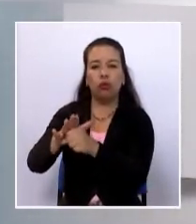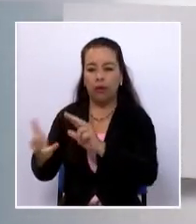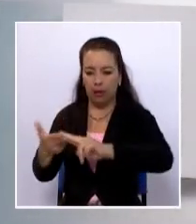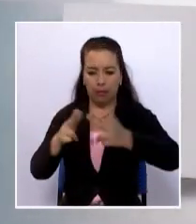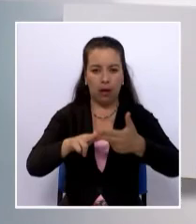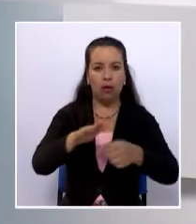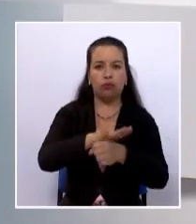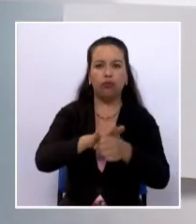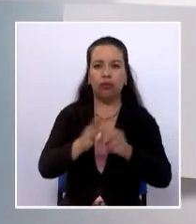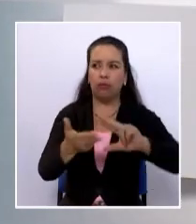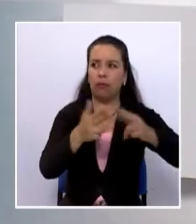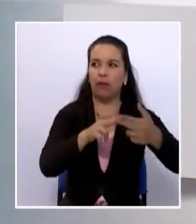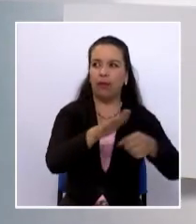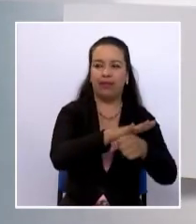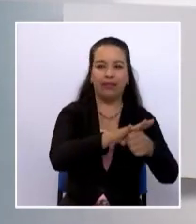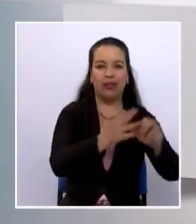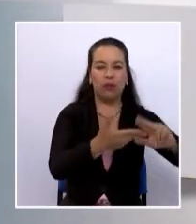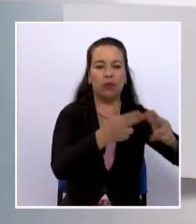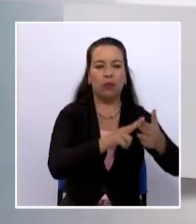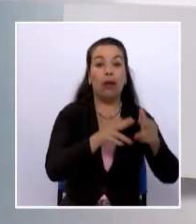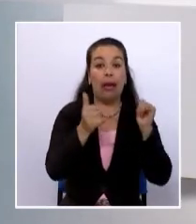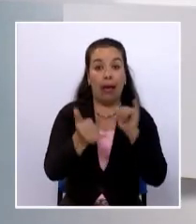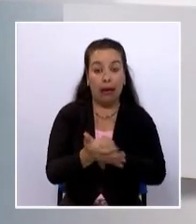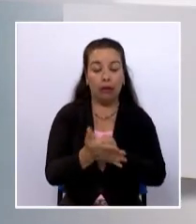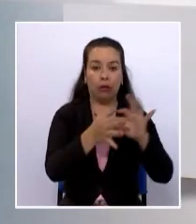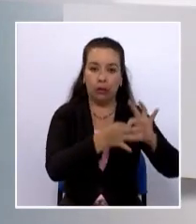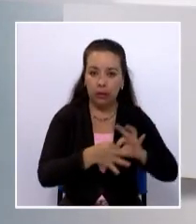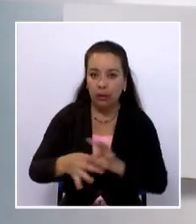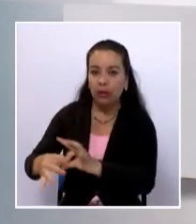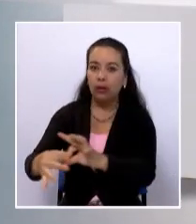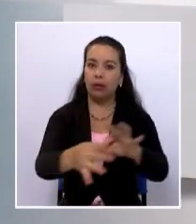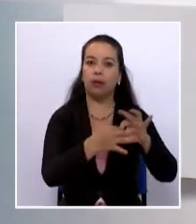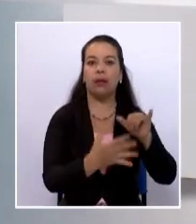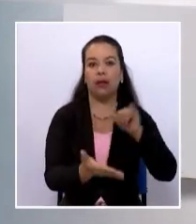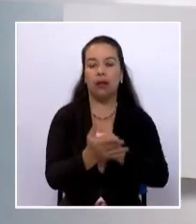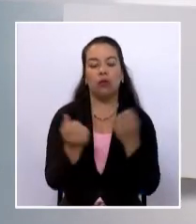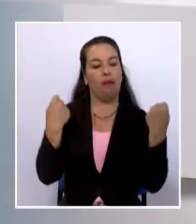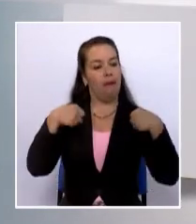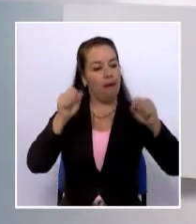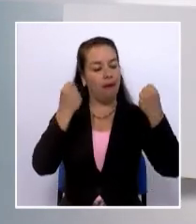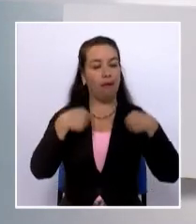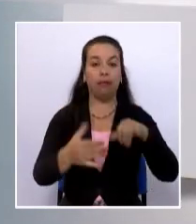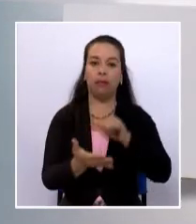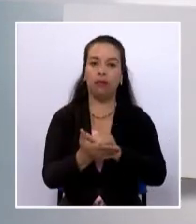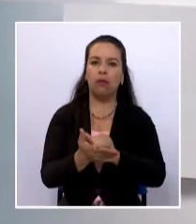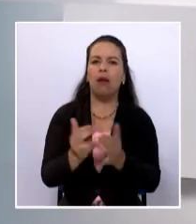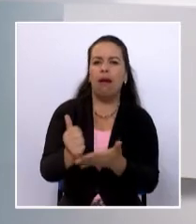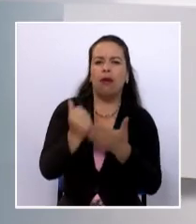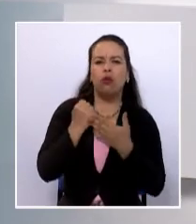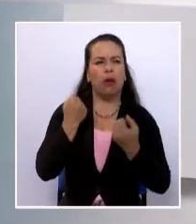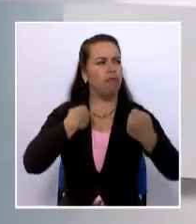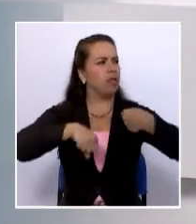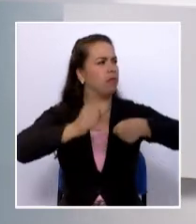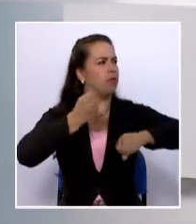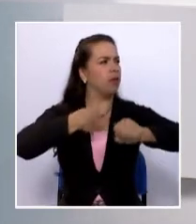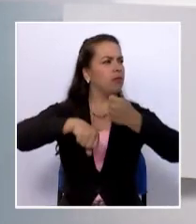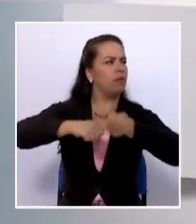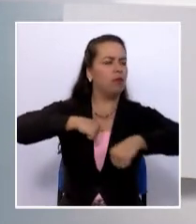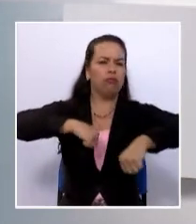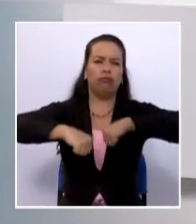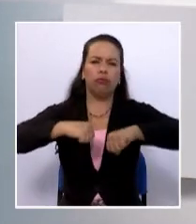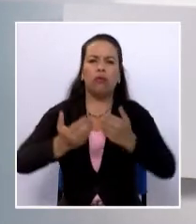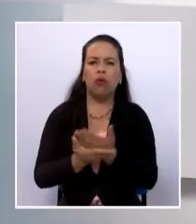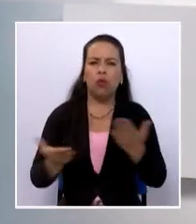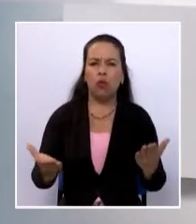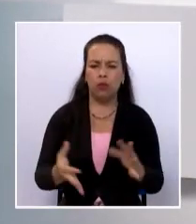los ejes de movimiento realmente eso es lo que hace una articulación poder facilitar el movimiento de los huesos y las